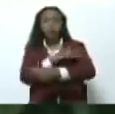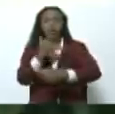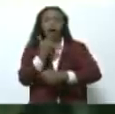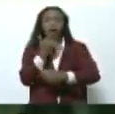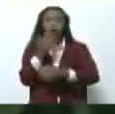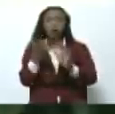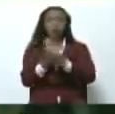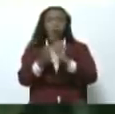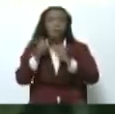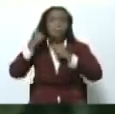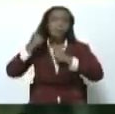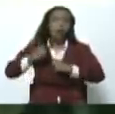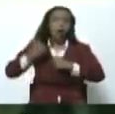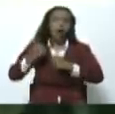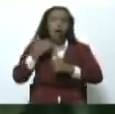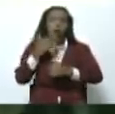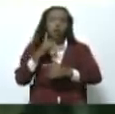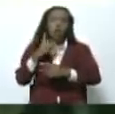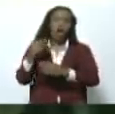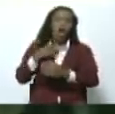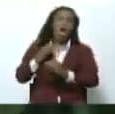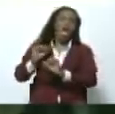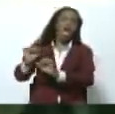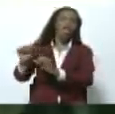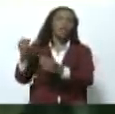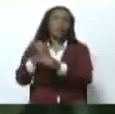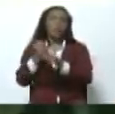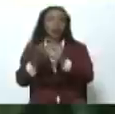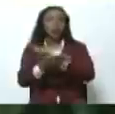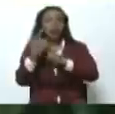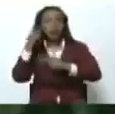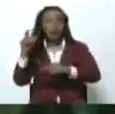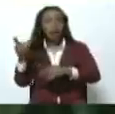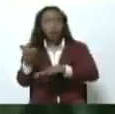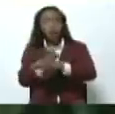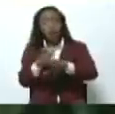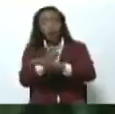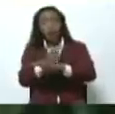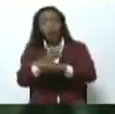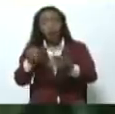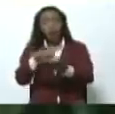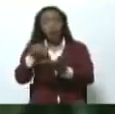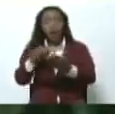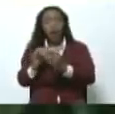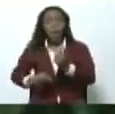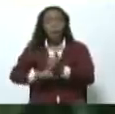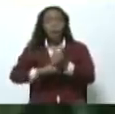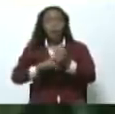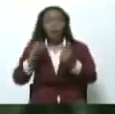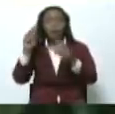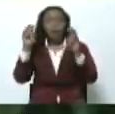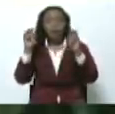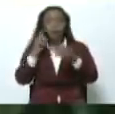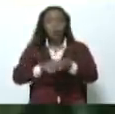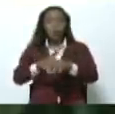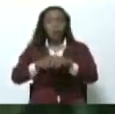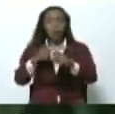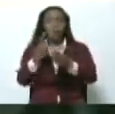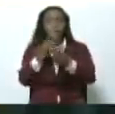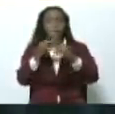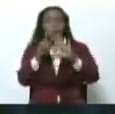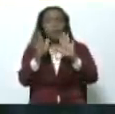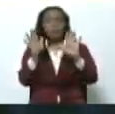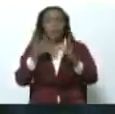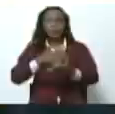establecer estas acciones conjuntas con el propio gobierno nacional para favorecer al pueblo en esta nueva era de prosperidad? Bueno, fíjate